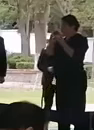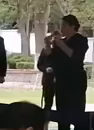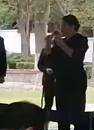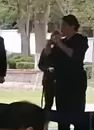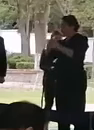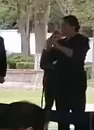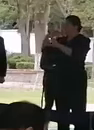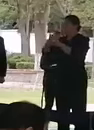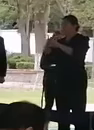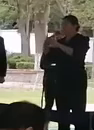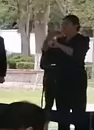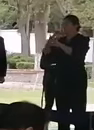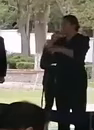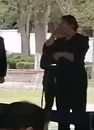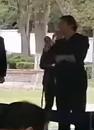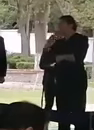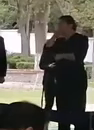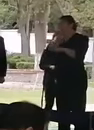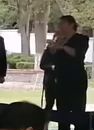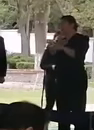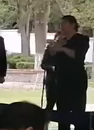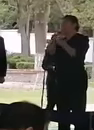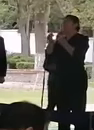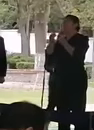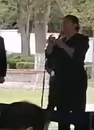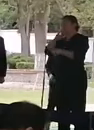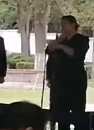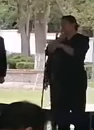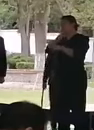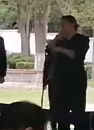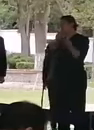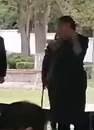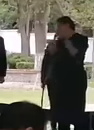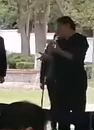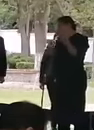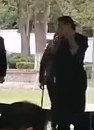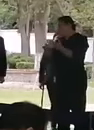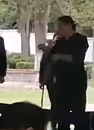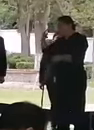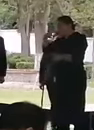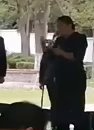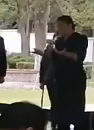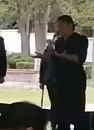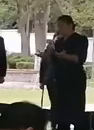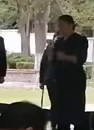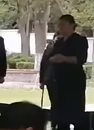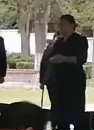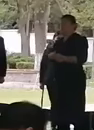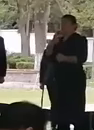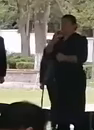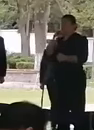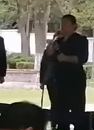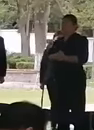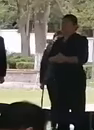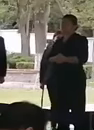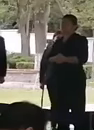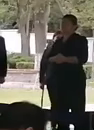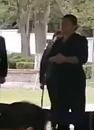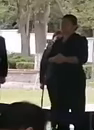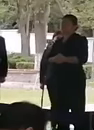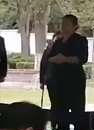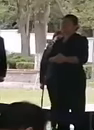Unidos, vienen muchos de los Estados Unidos. Entonces, en eso llevamos